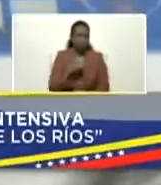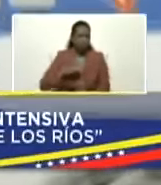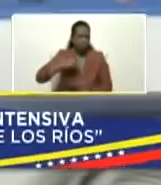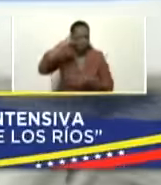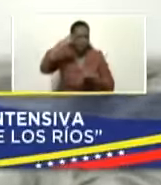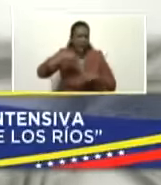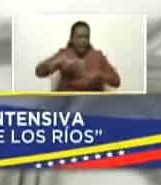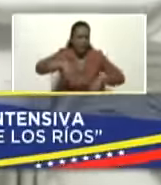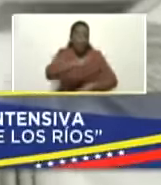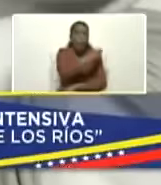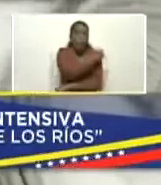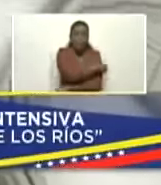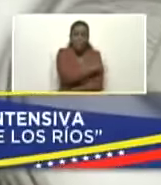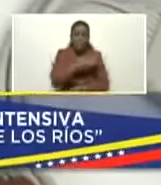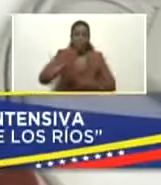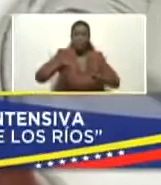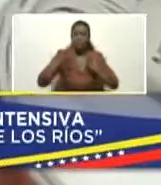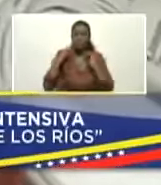Nosotros